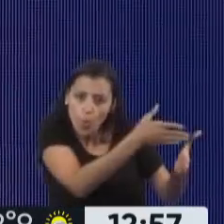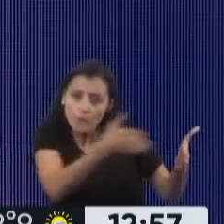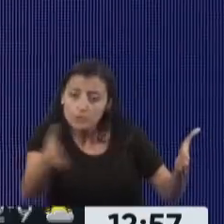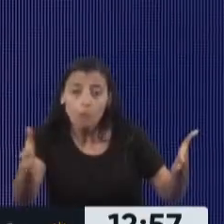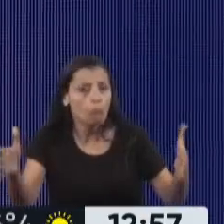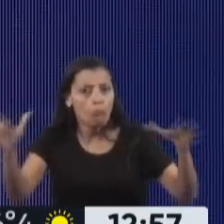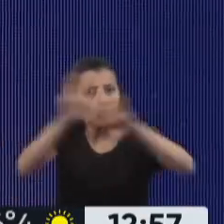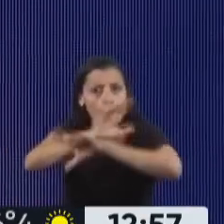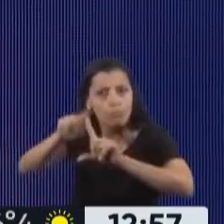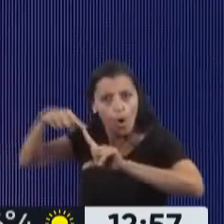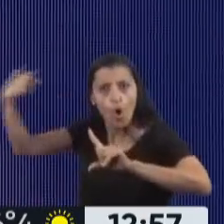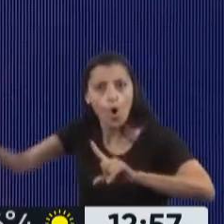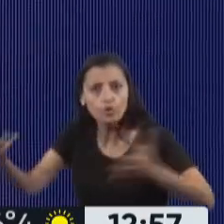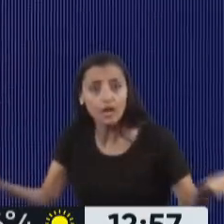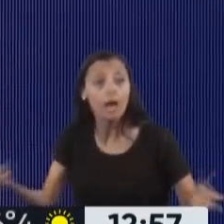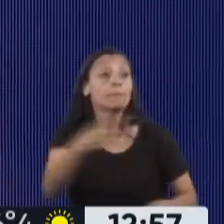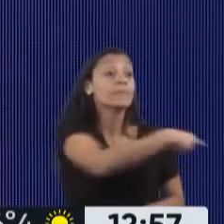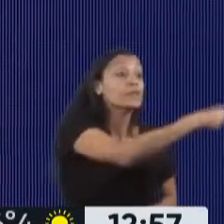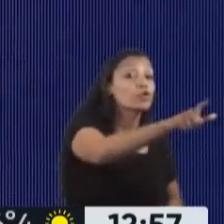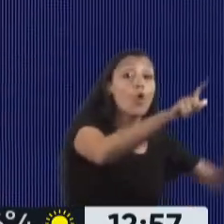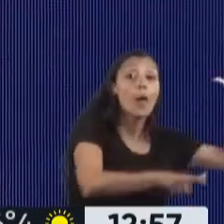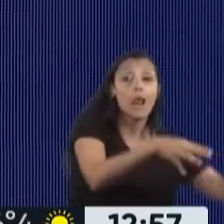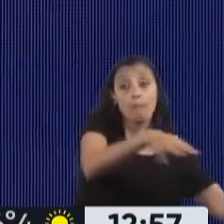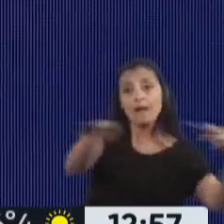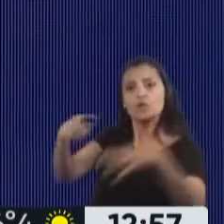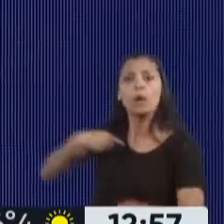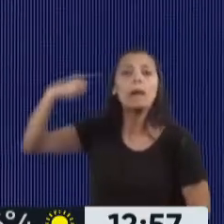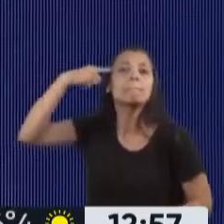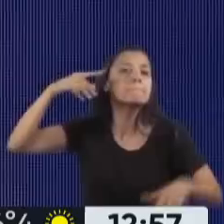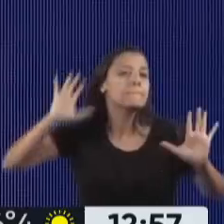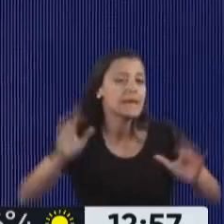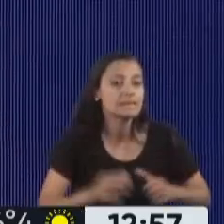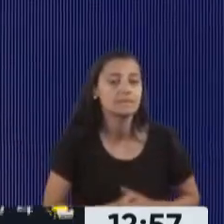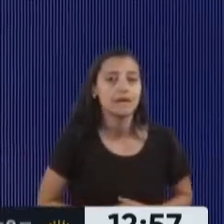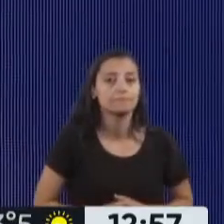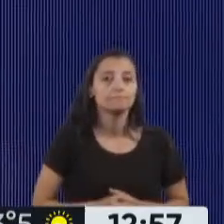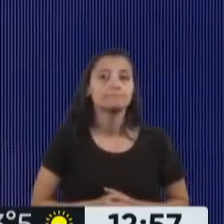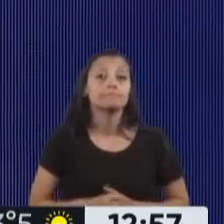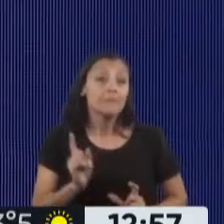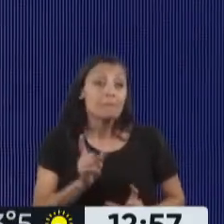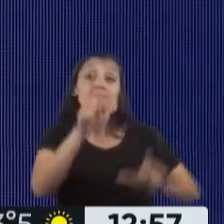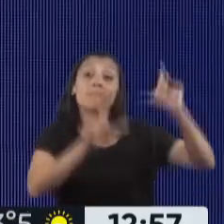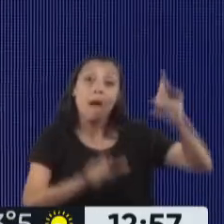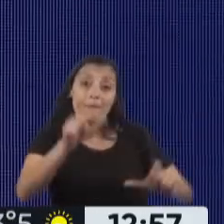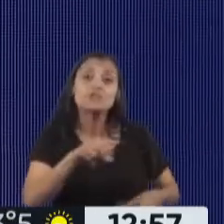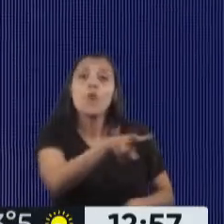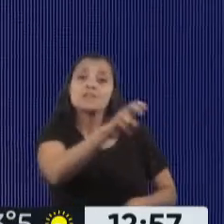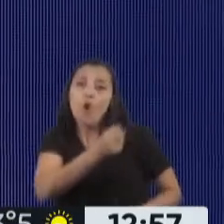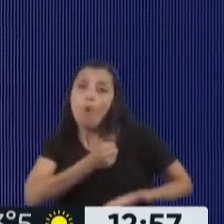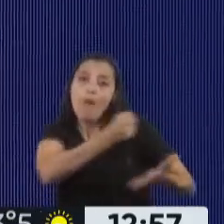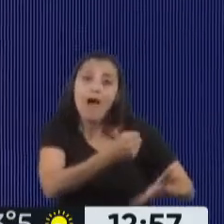pasó algo que era, toda la gente creía que como los beneficiarios de los planes recibían